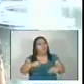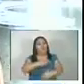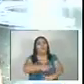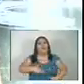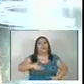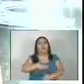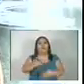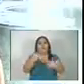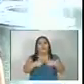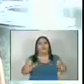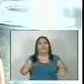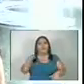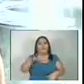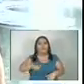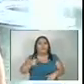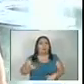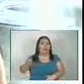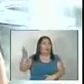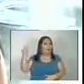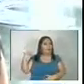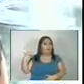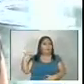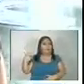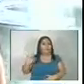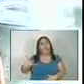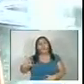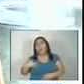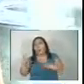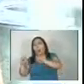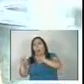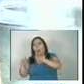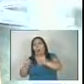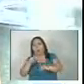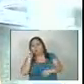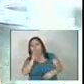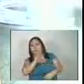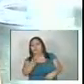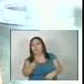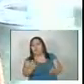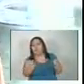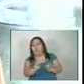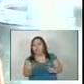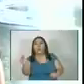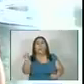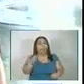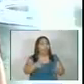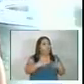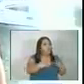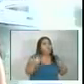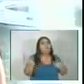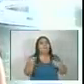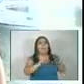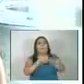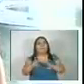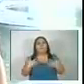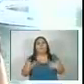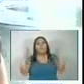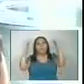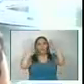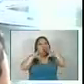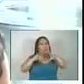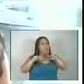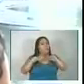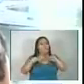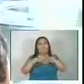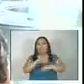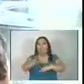libertad que tenemos ahorita porque antes nosotros comentábamos que no se veían personas en la calle ni nada y ahora sí se ve un montón de gente en la calle, en las noches y todo.